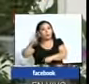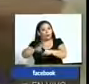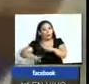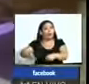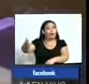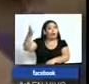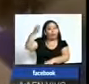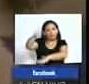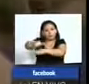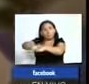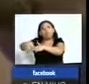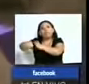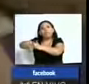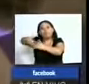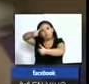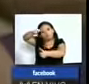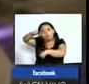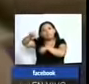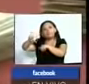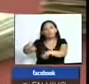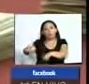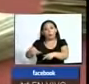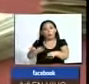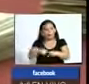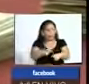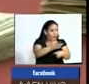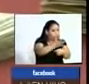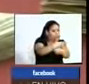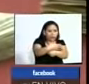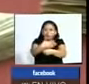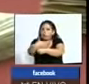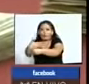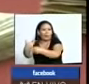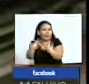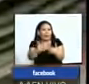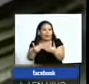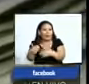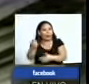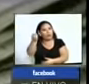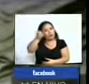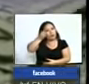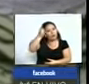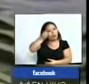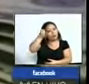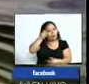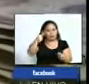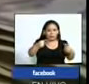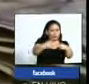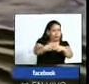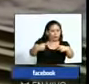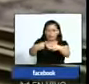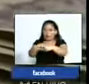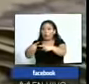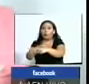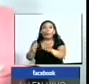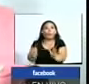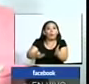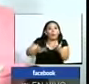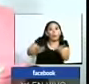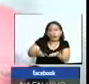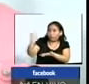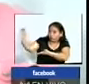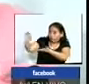la Asamblea Legislativa. Ante esto, las fracciones legislativas tienen sus puntos de vista dispares por la forma en que